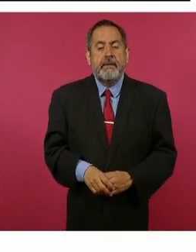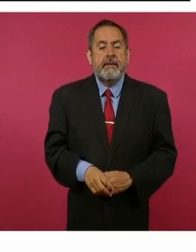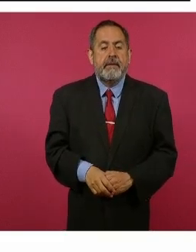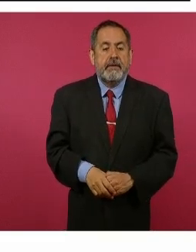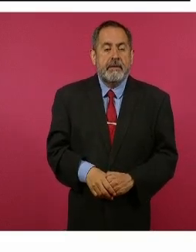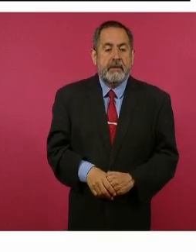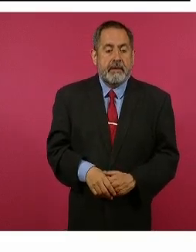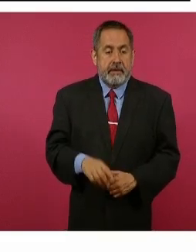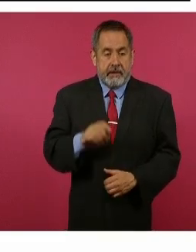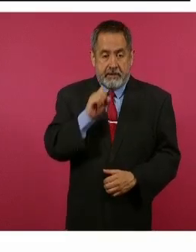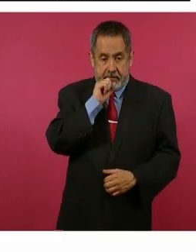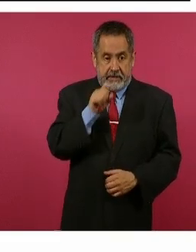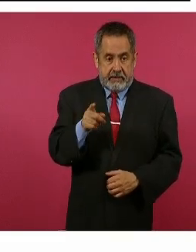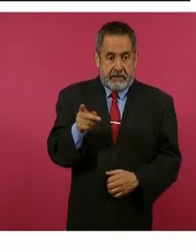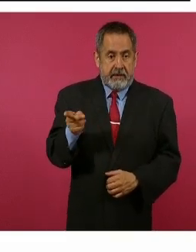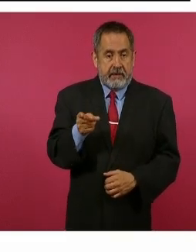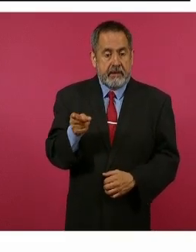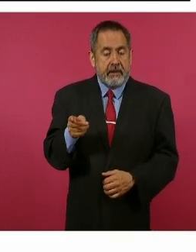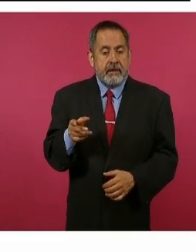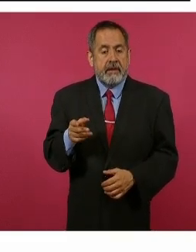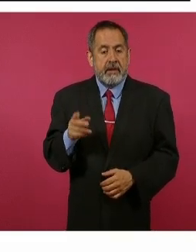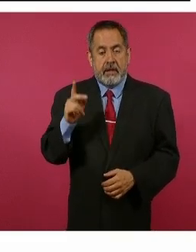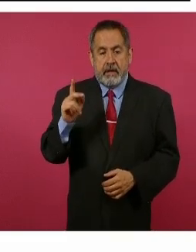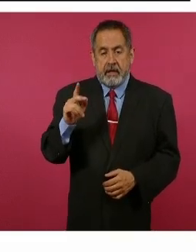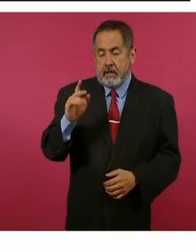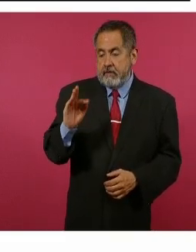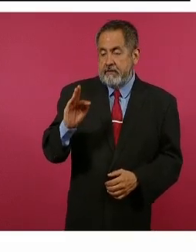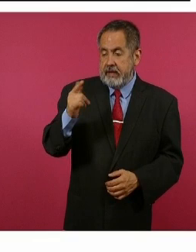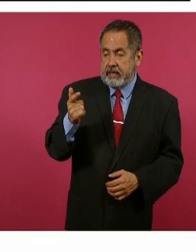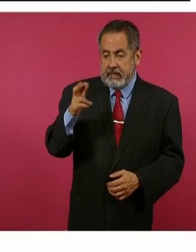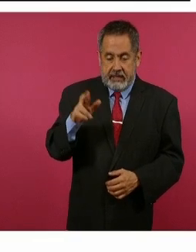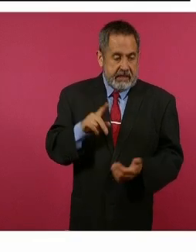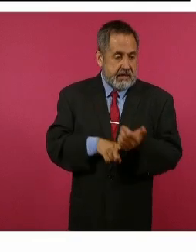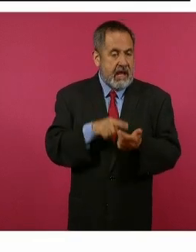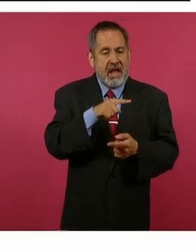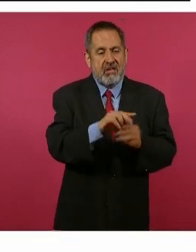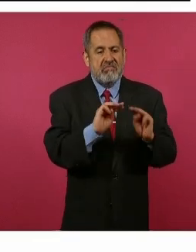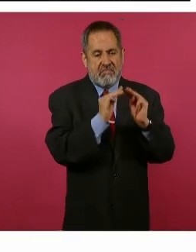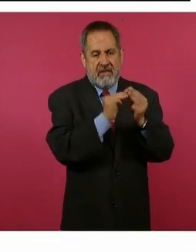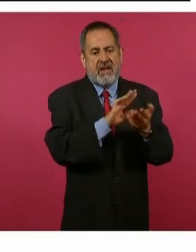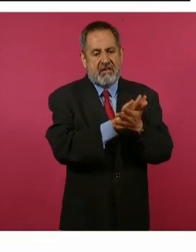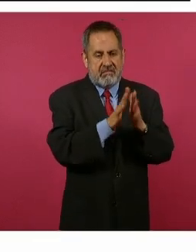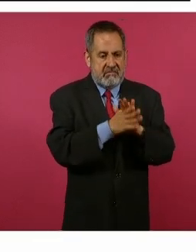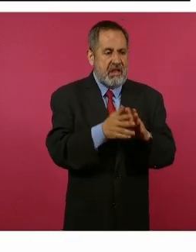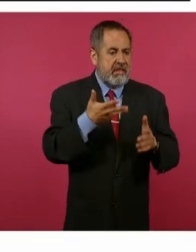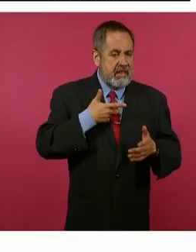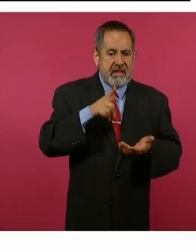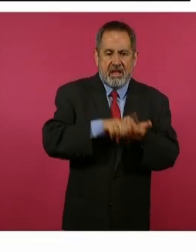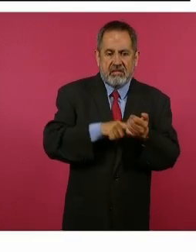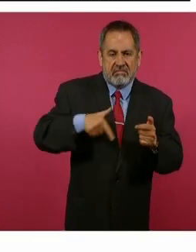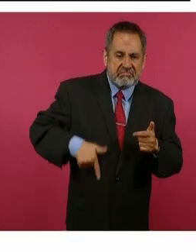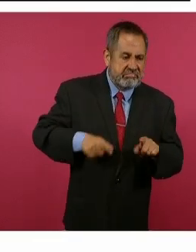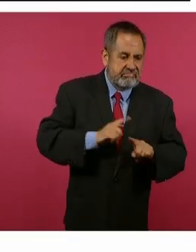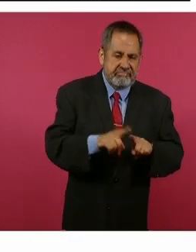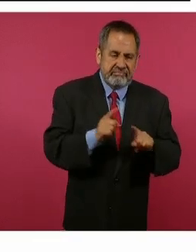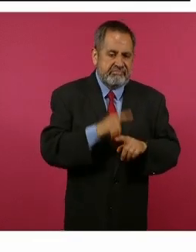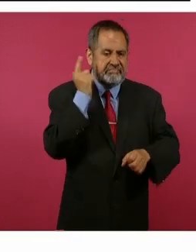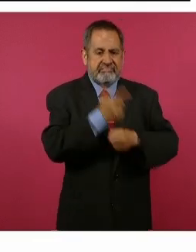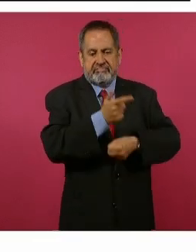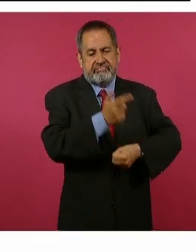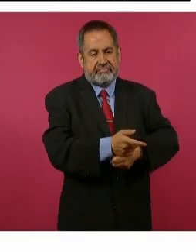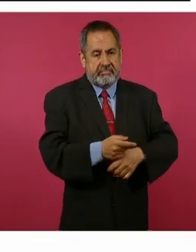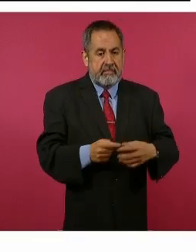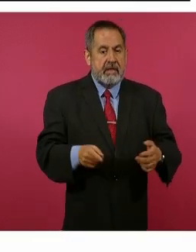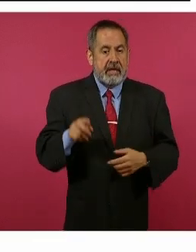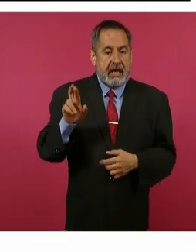Además de estos delitos, la FEGR les acreditó delincuencia organizada y portación de armas de fuego. Destaca que